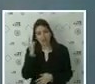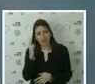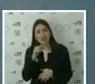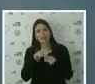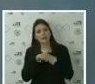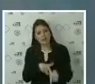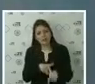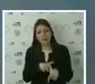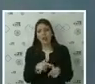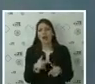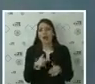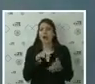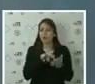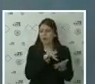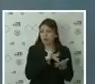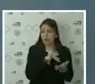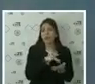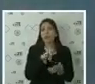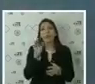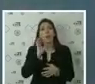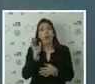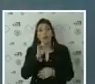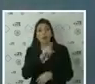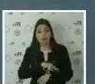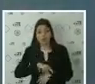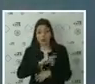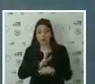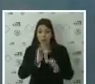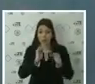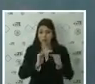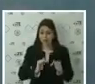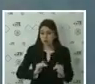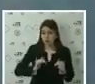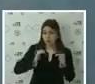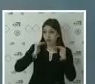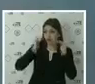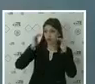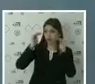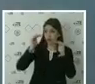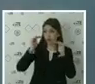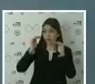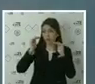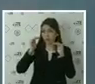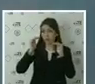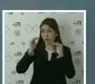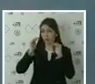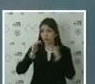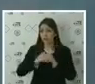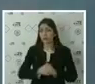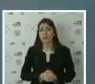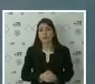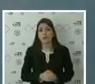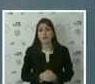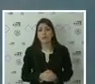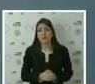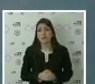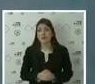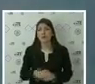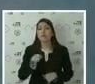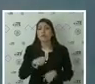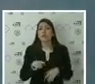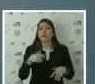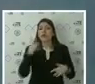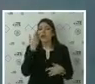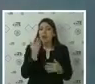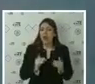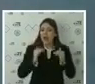que ustedes cuando sean adultos, ya están en este proceso de